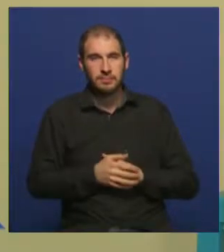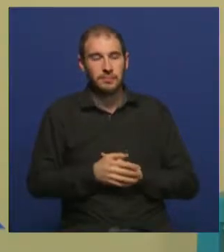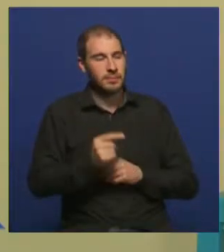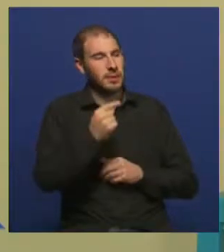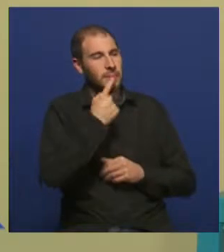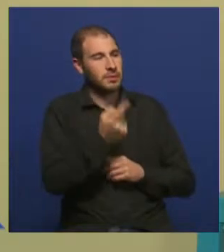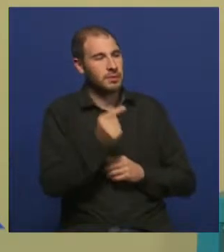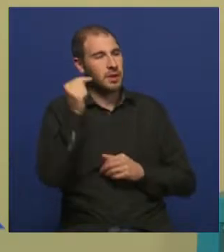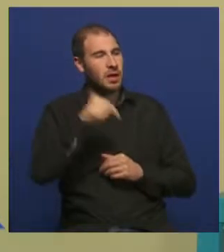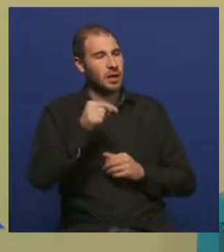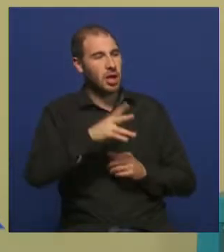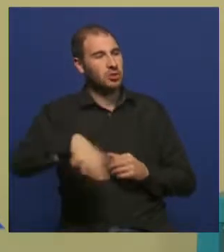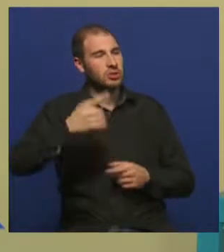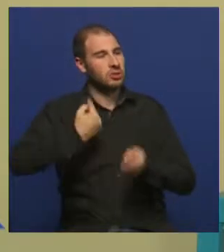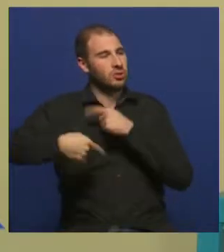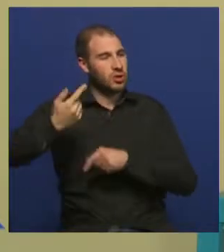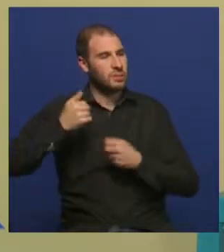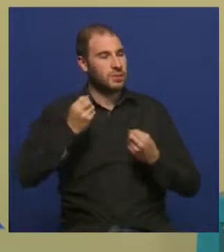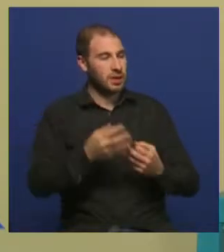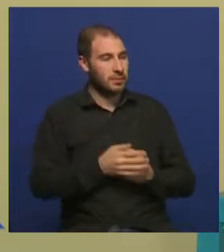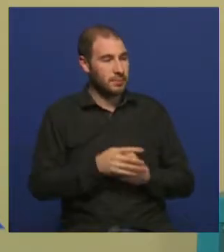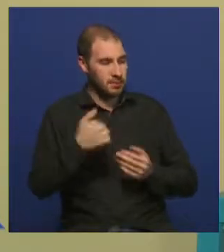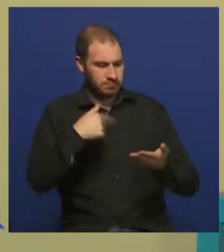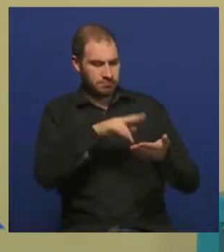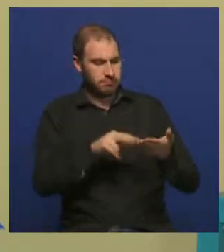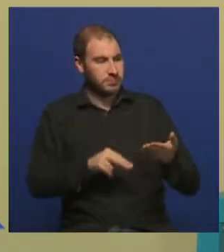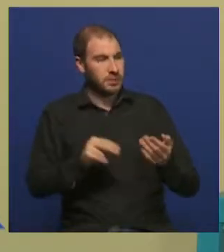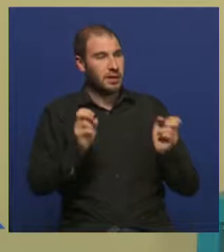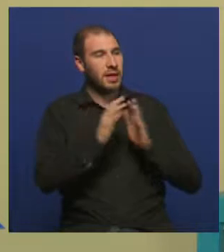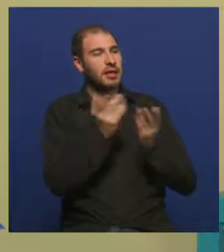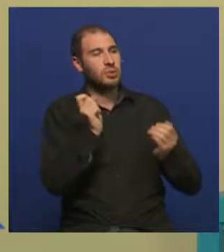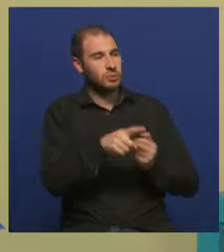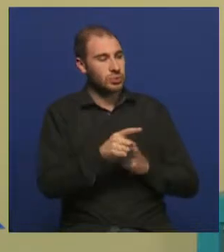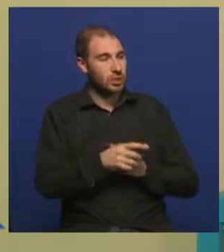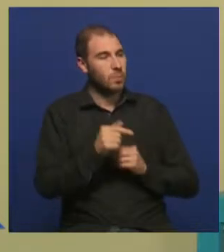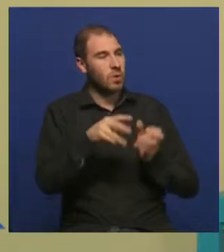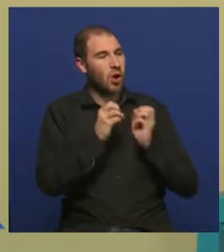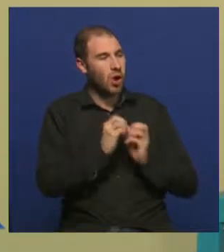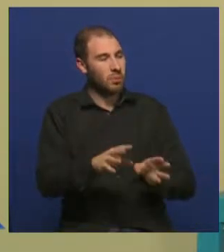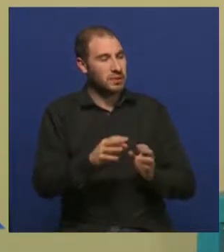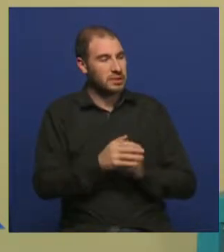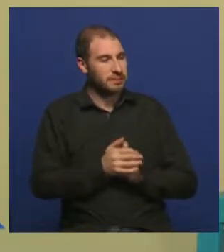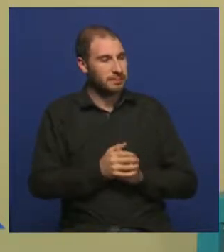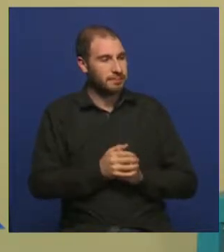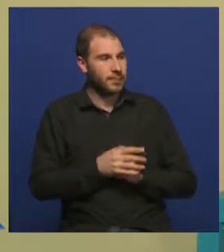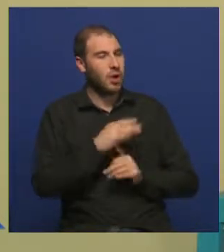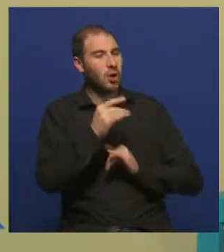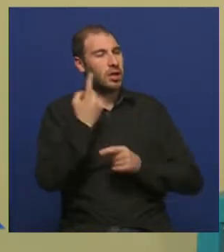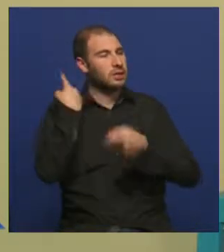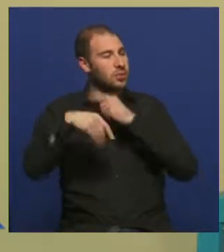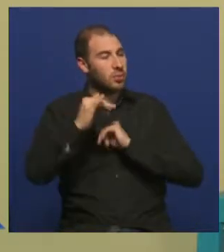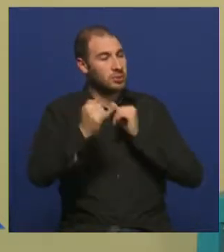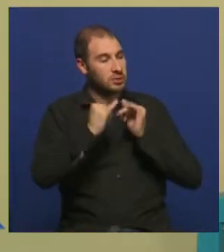Pablo, voy a volver un poquito al contexto histórico porque según lo que leí también sobre tu libro, arrancás un poco contando la historia